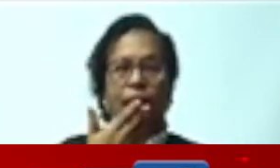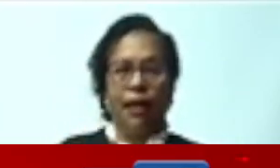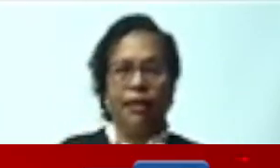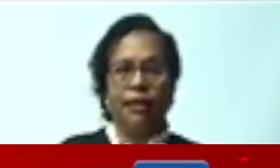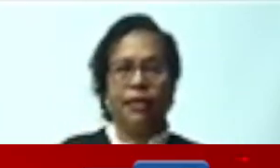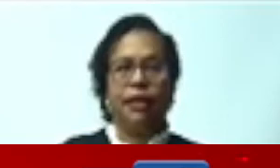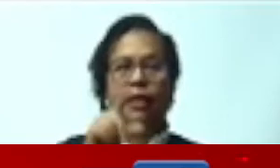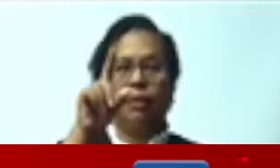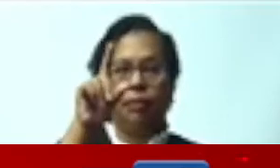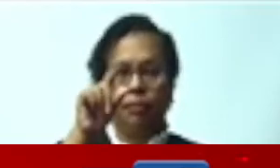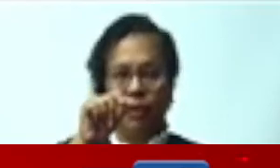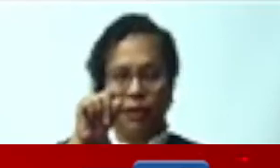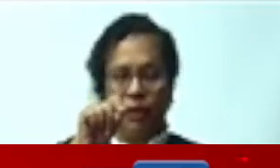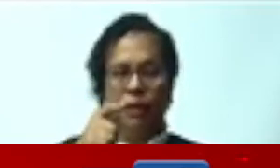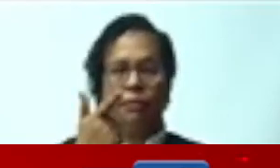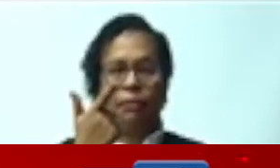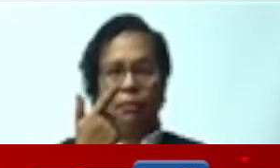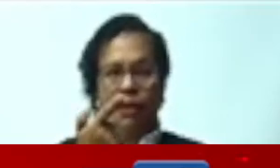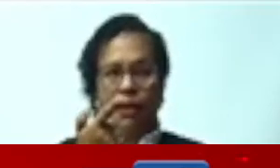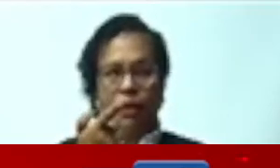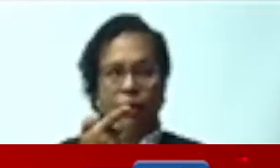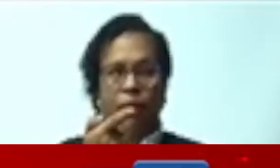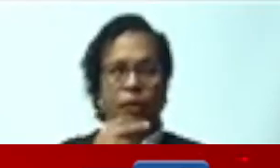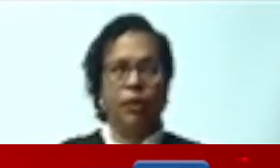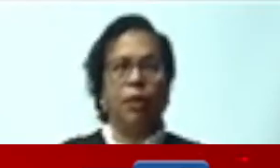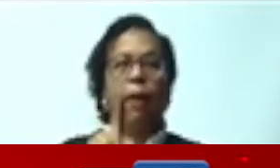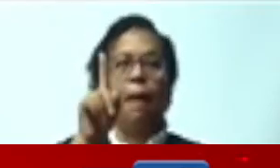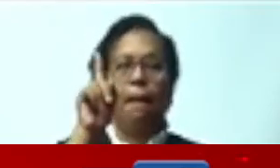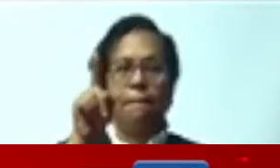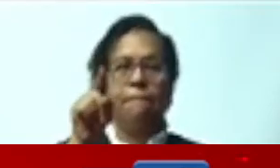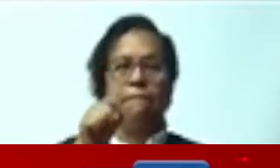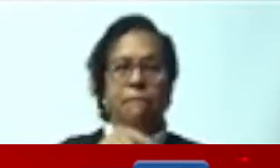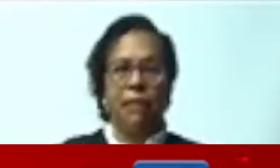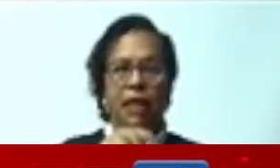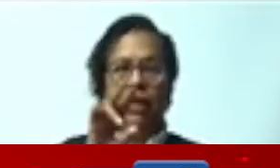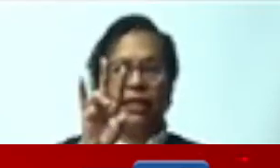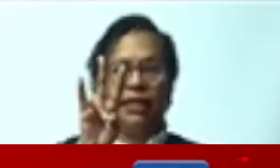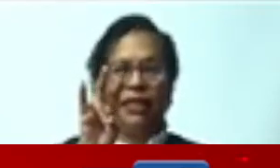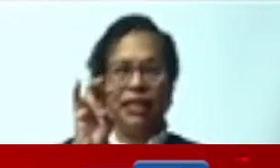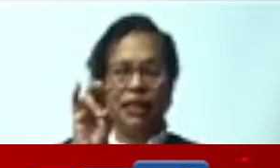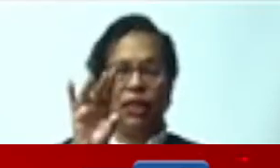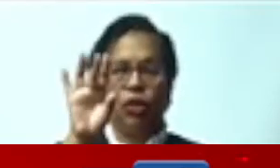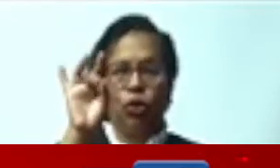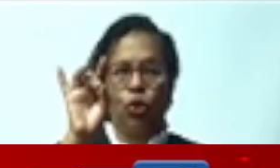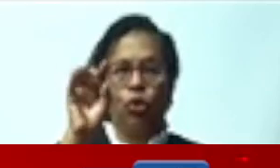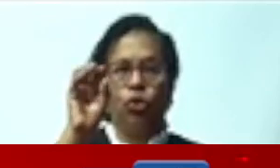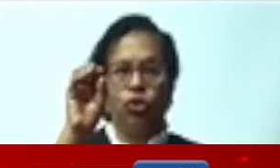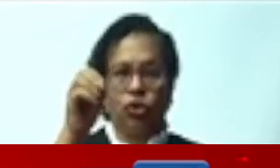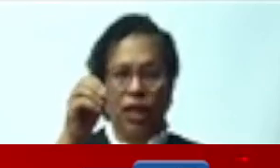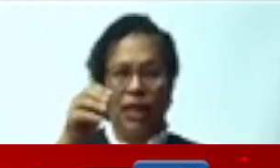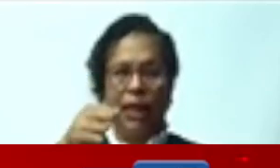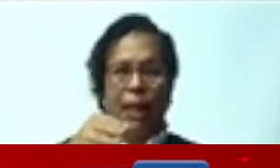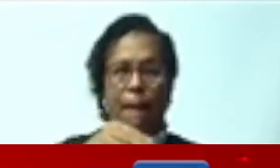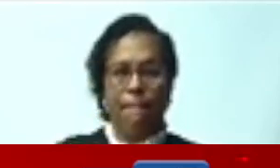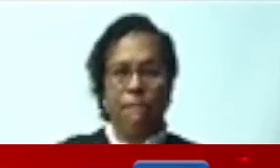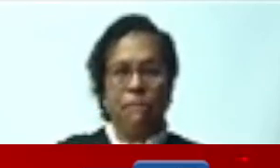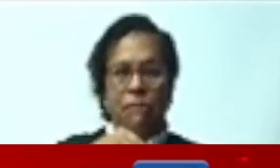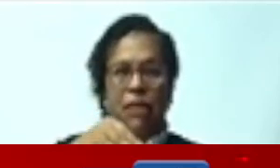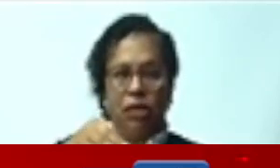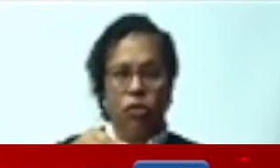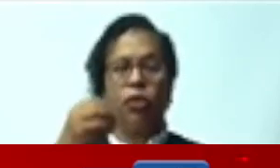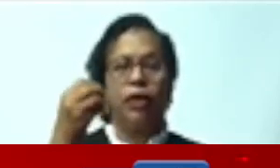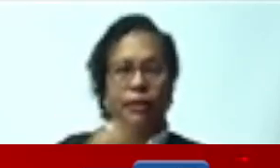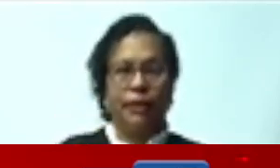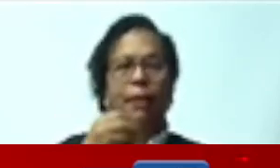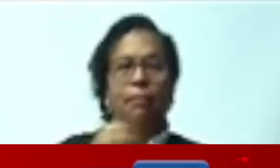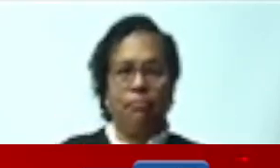1.780 millones de pesos están siendo erogados a esos miembros retirados de la Policía